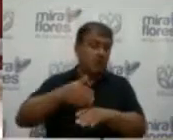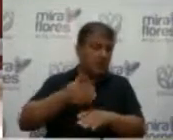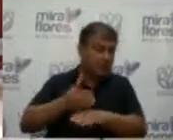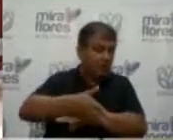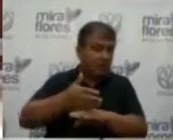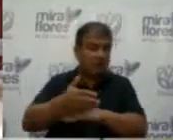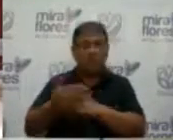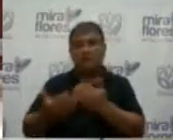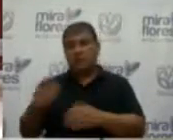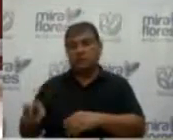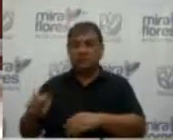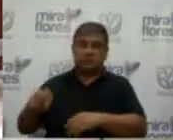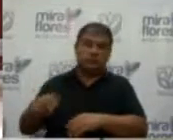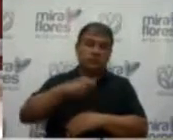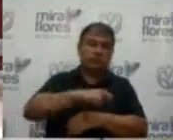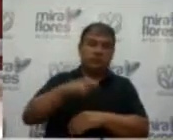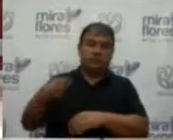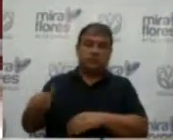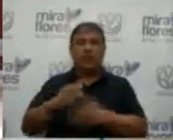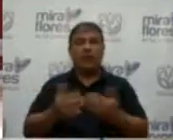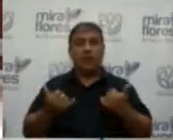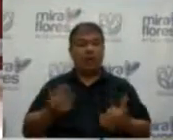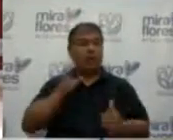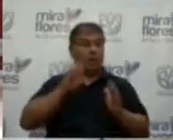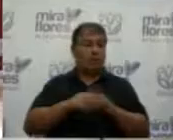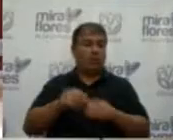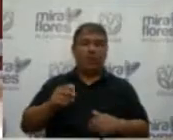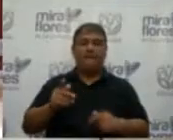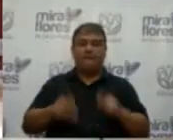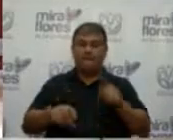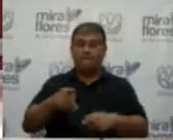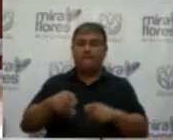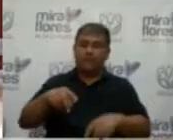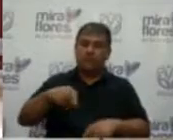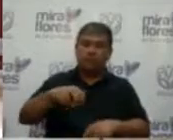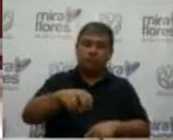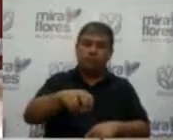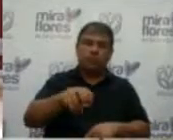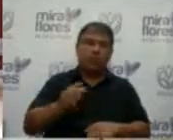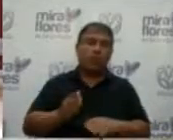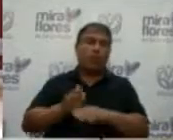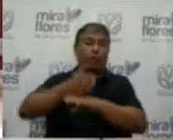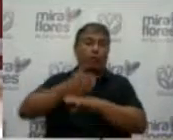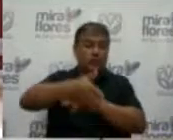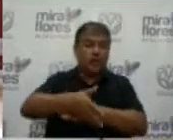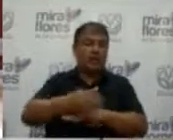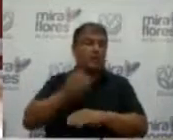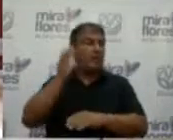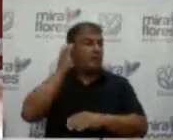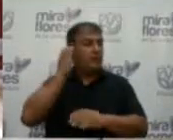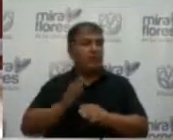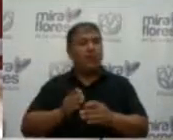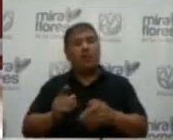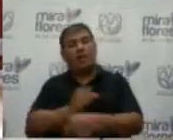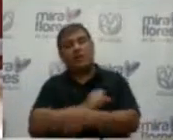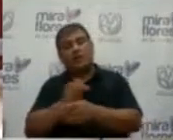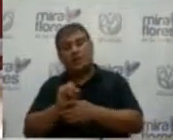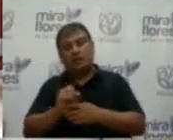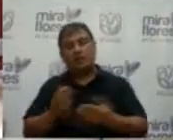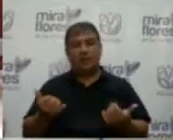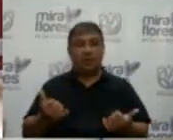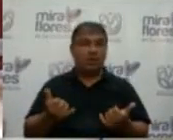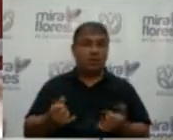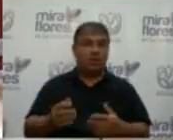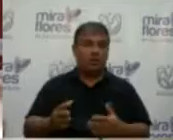uno y otro lugar. Hoy en día, por ejemplo, para el peatón, para poder cruzar de Miraflores a San Isidro o de San Isidro a